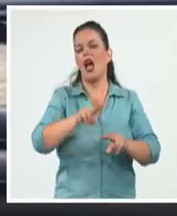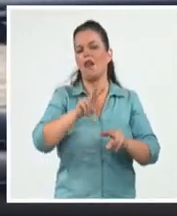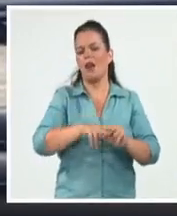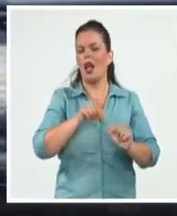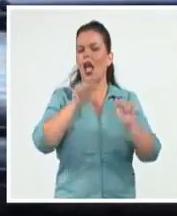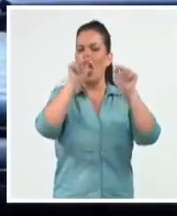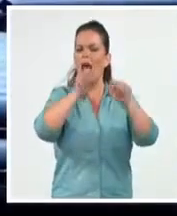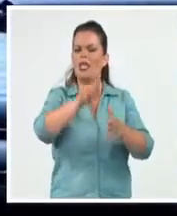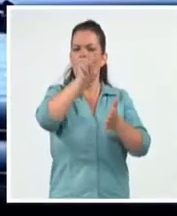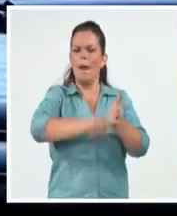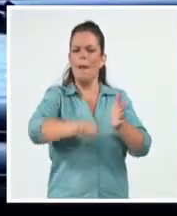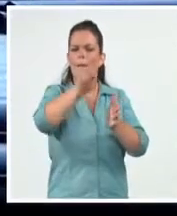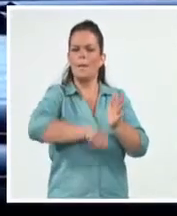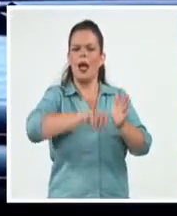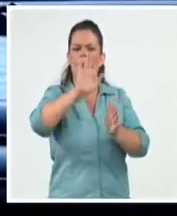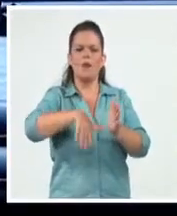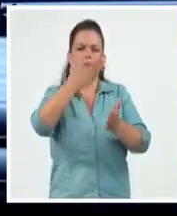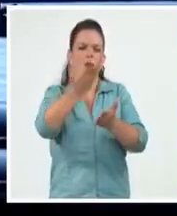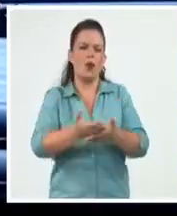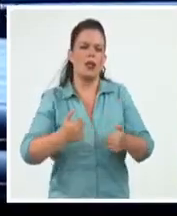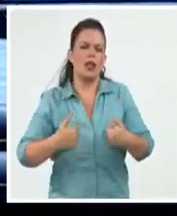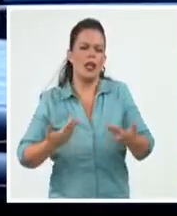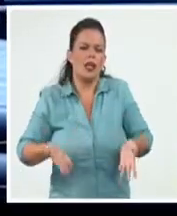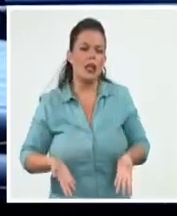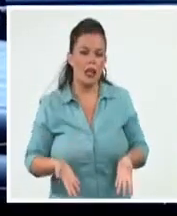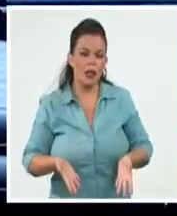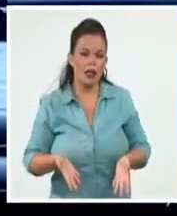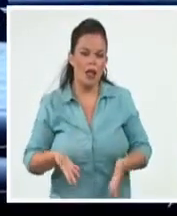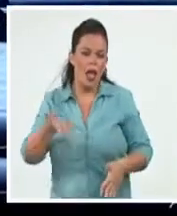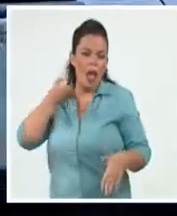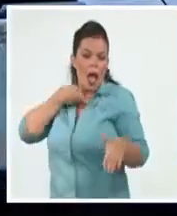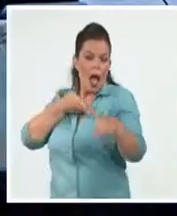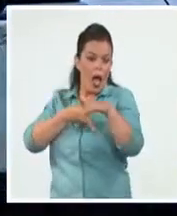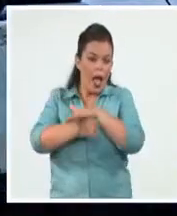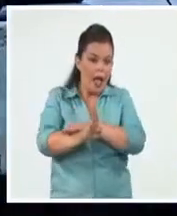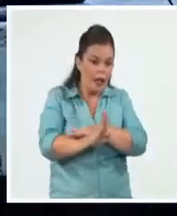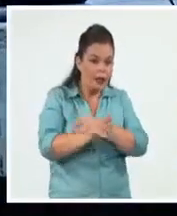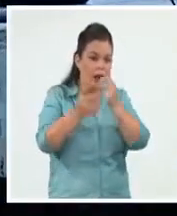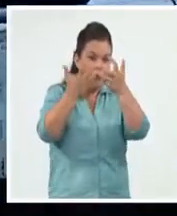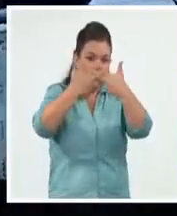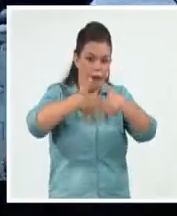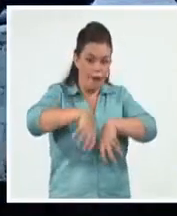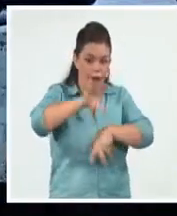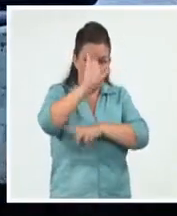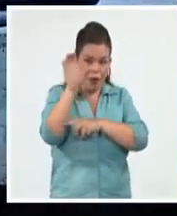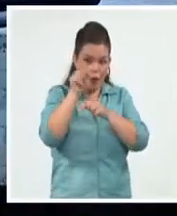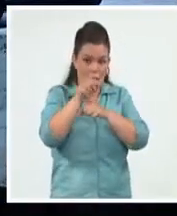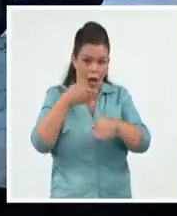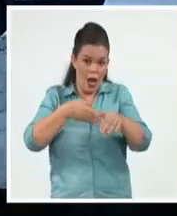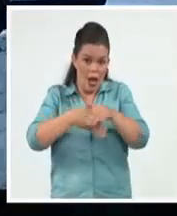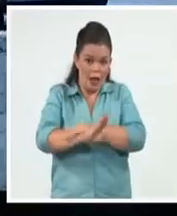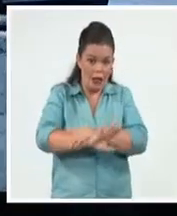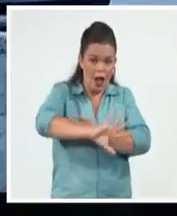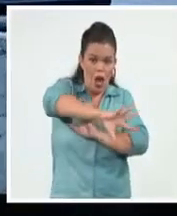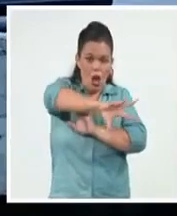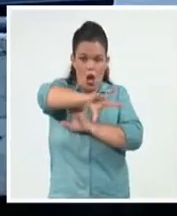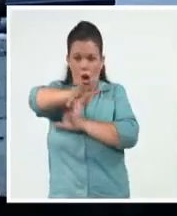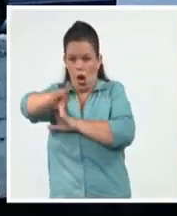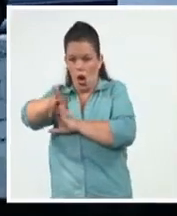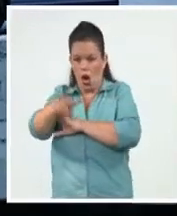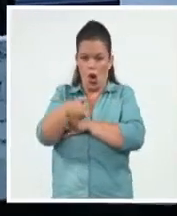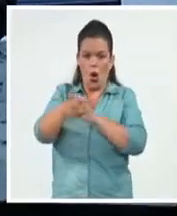proponen para ese lugar? Para asaltar la fábrica, robar esos tubos que ustedes ven ahí, que se producen, bloquear con estos